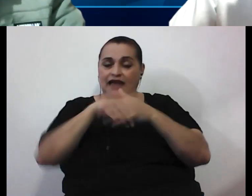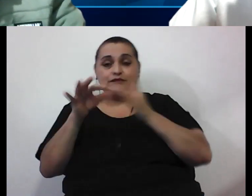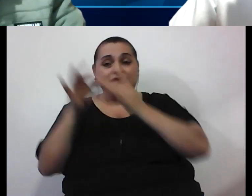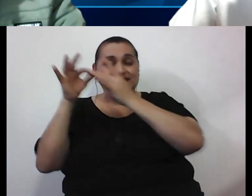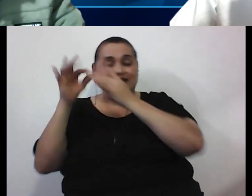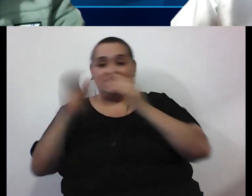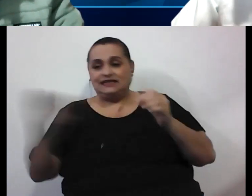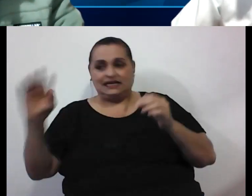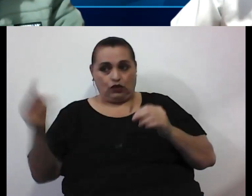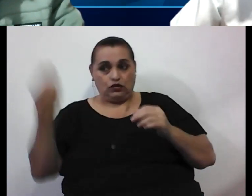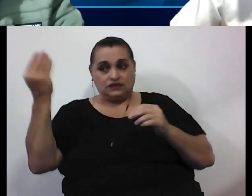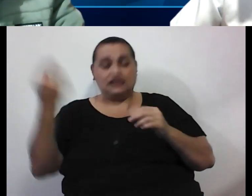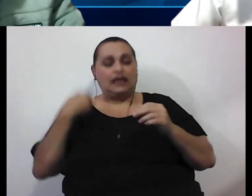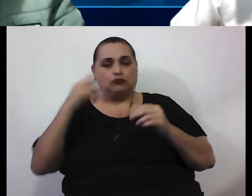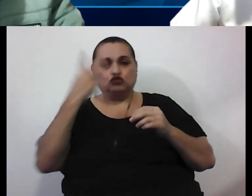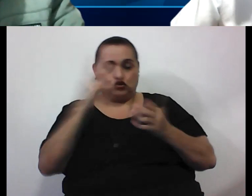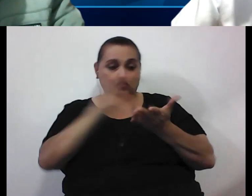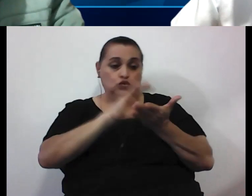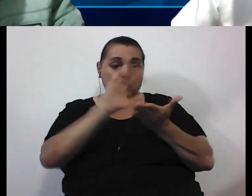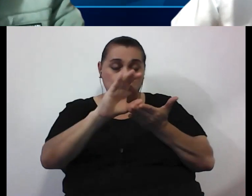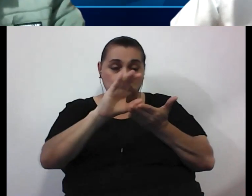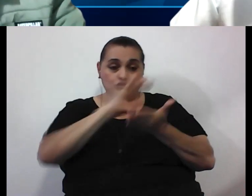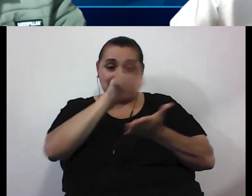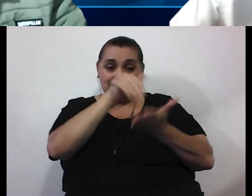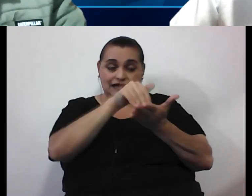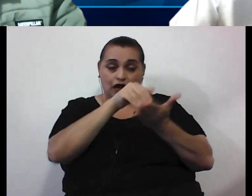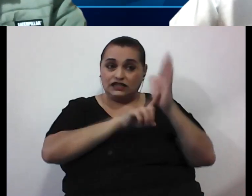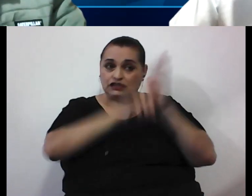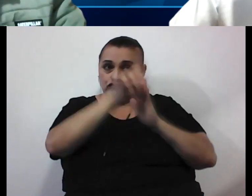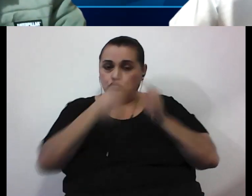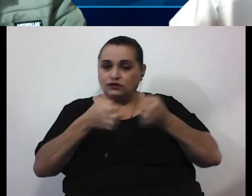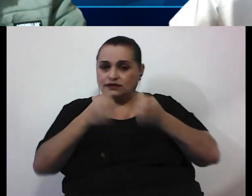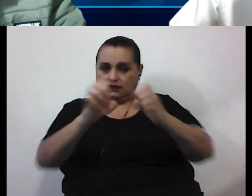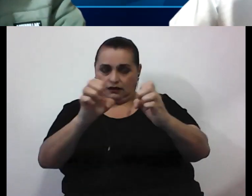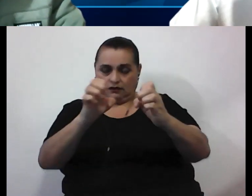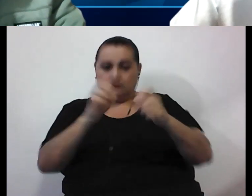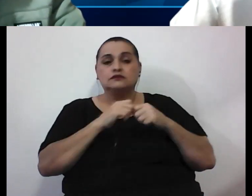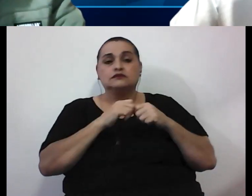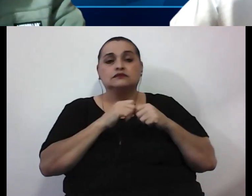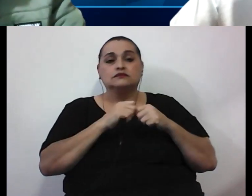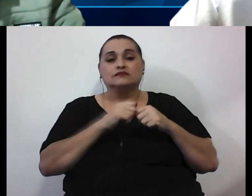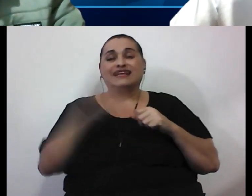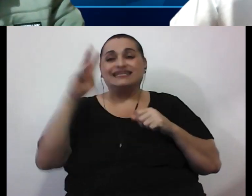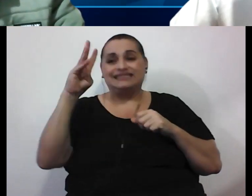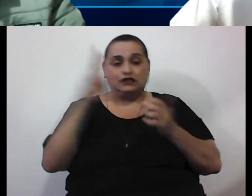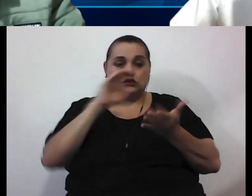tenemos 2 cursos centrados en el desarrollo de estrategias. Eh, Son